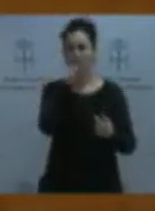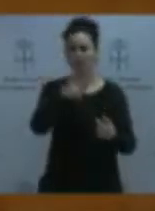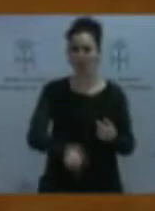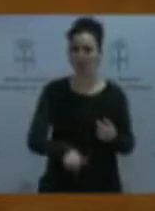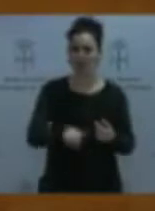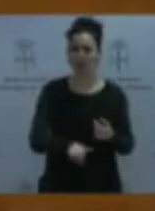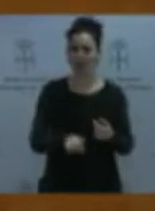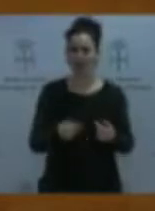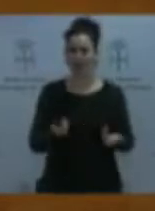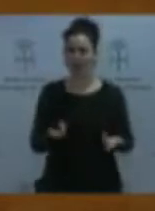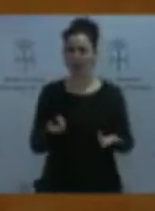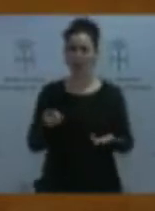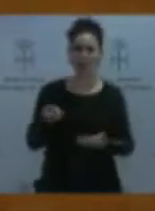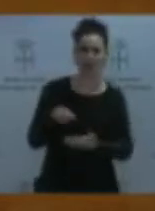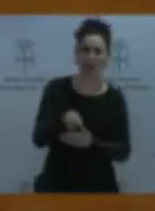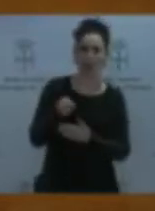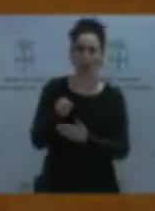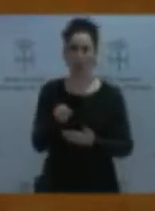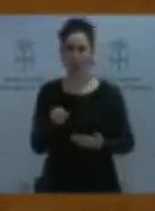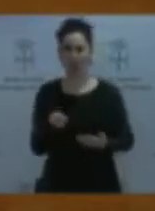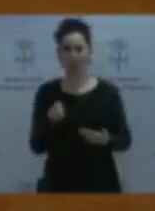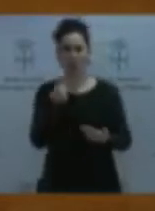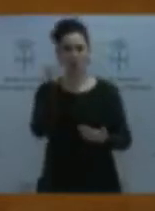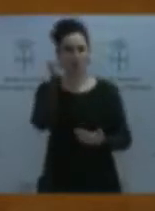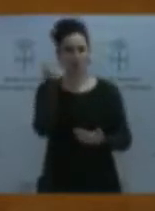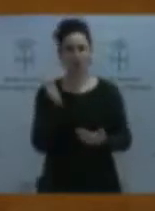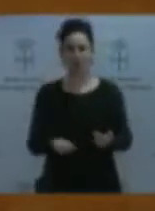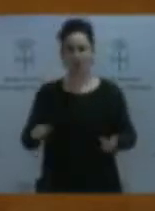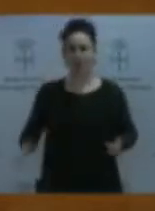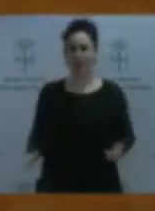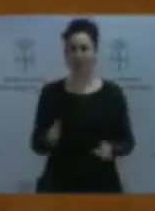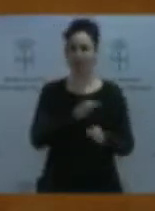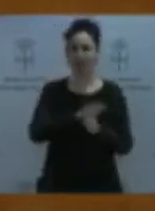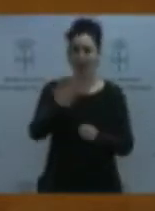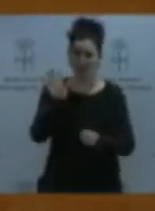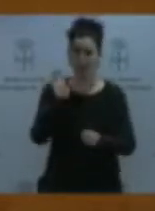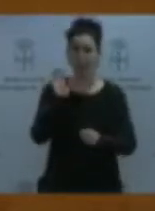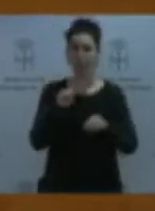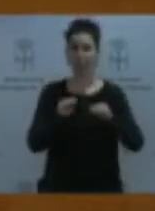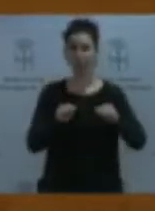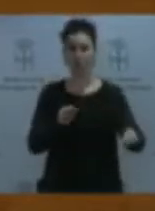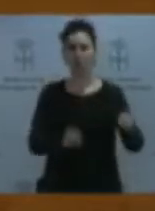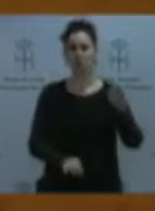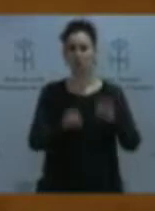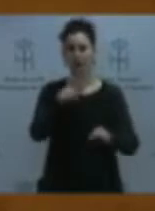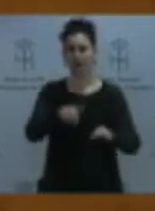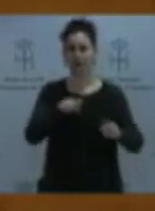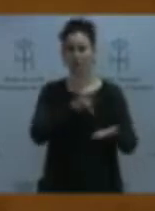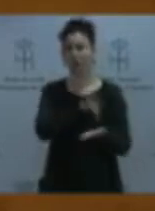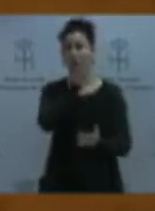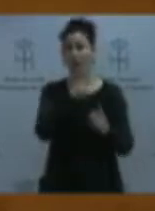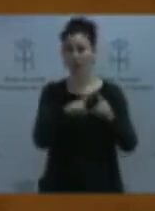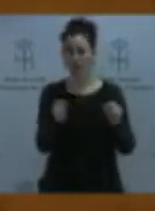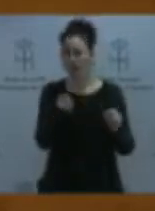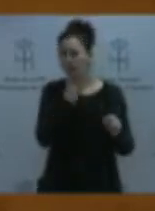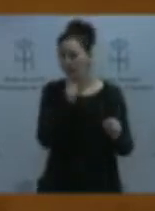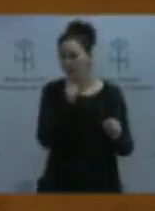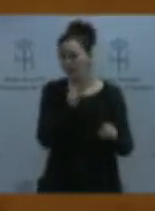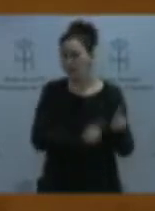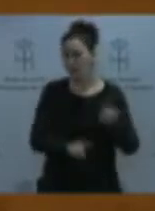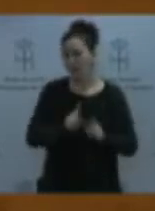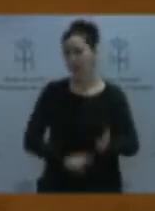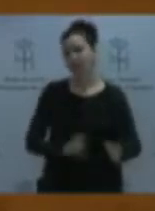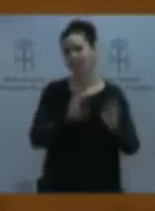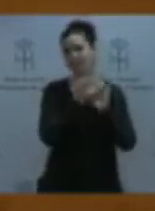las profesionales de la justicia a desarrollar su labor en Asturias. De los problemas específicos en relación a las infraestructuras y medios